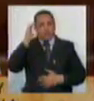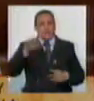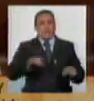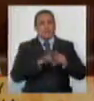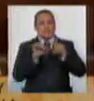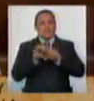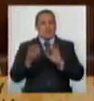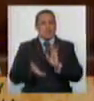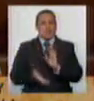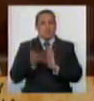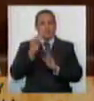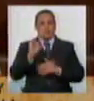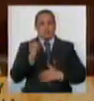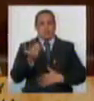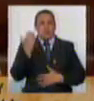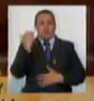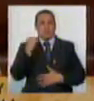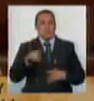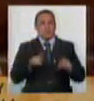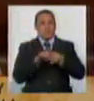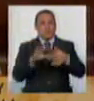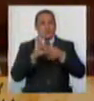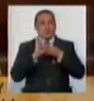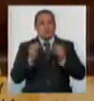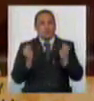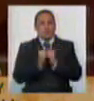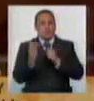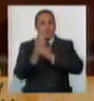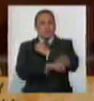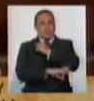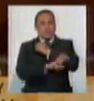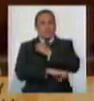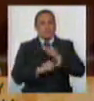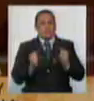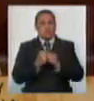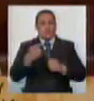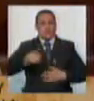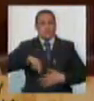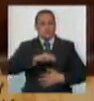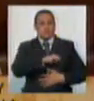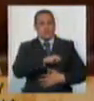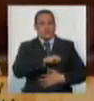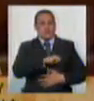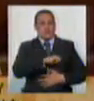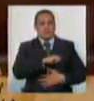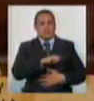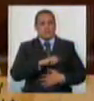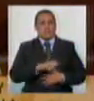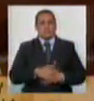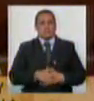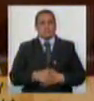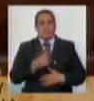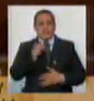la elevación reciente de nuestra relación bilateral con España,